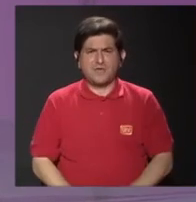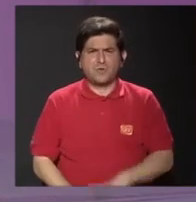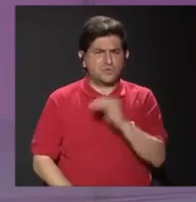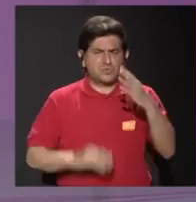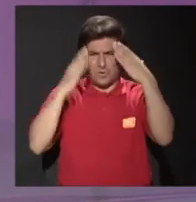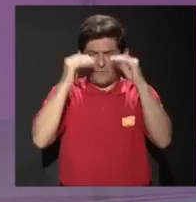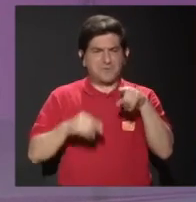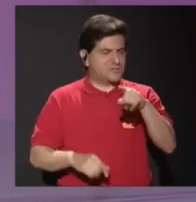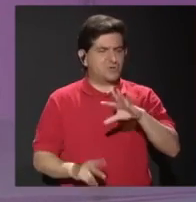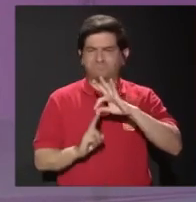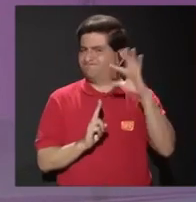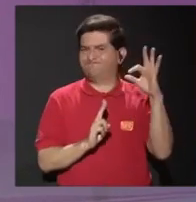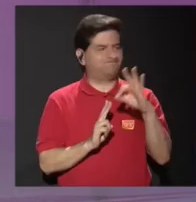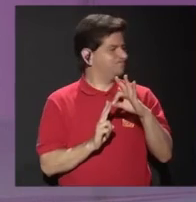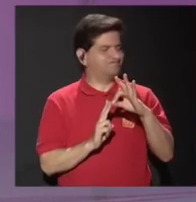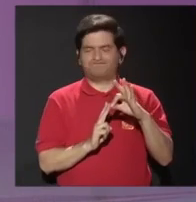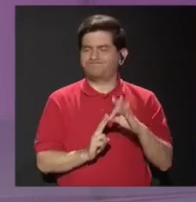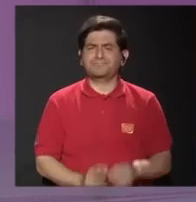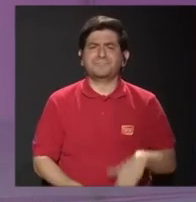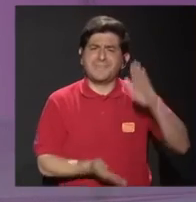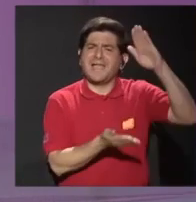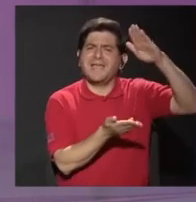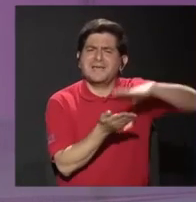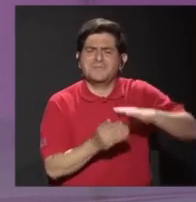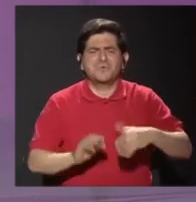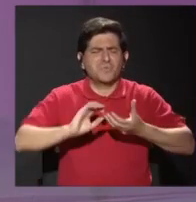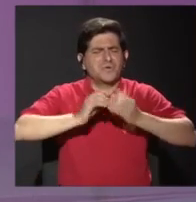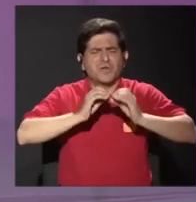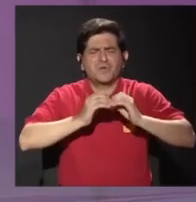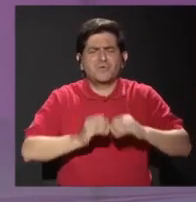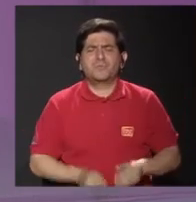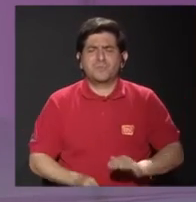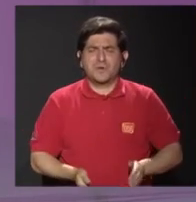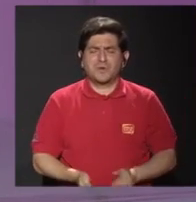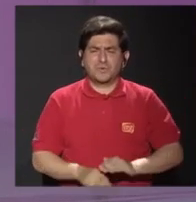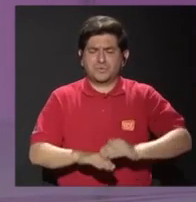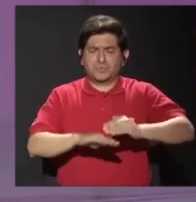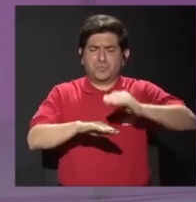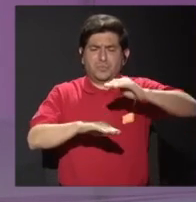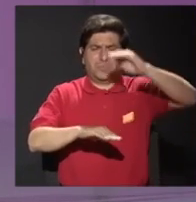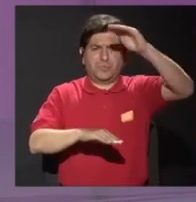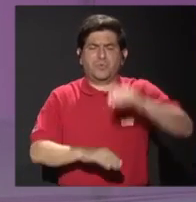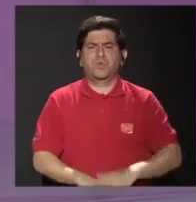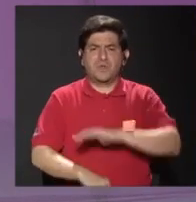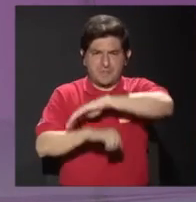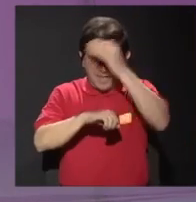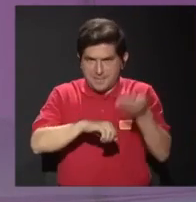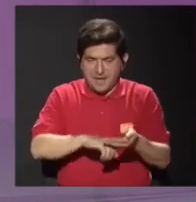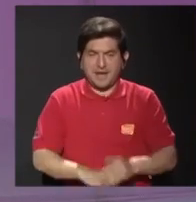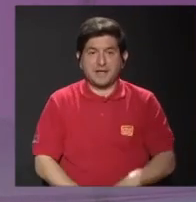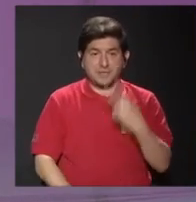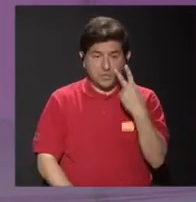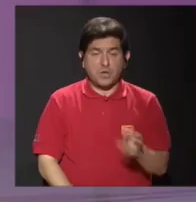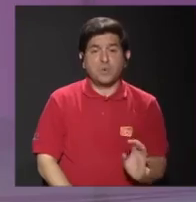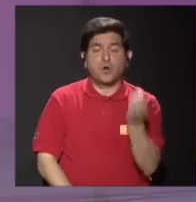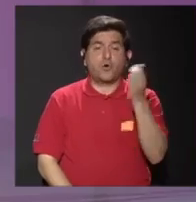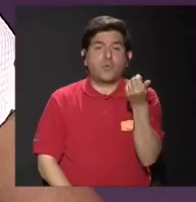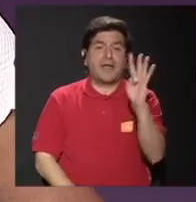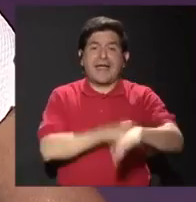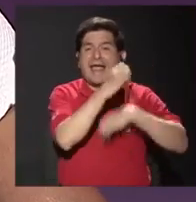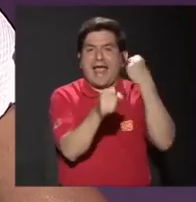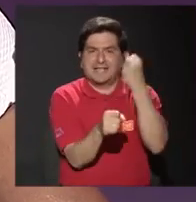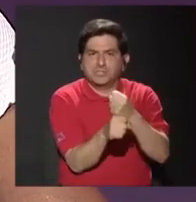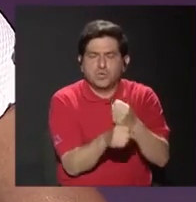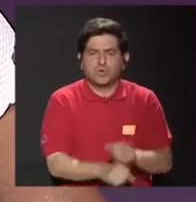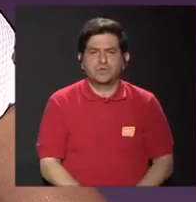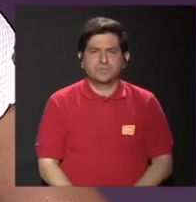una salida que nos permita bajar la alta tasa de embarazos en adolescentes de piel vero y la chiquita de 14 años